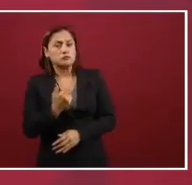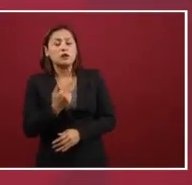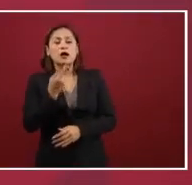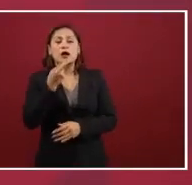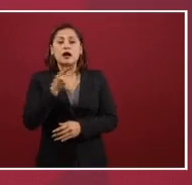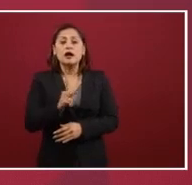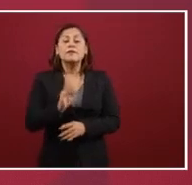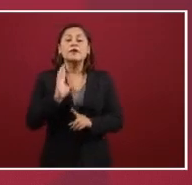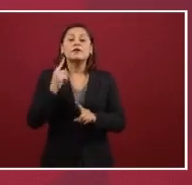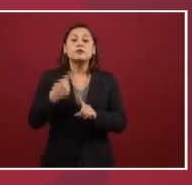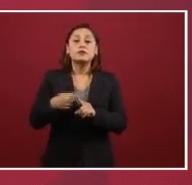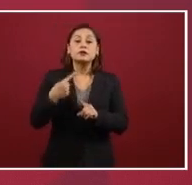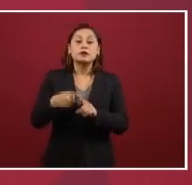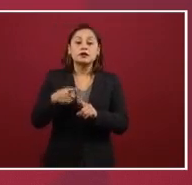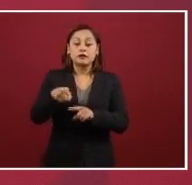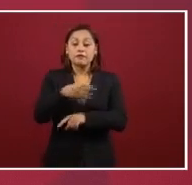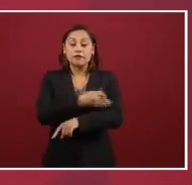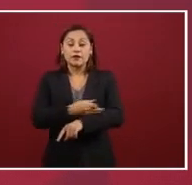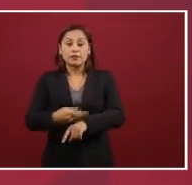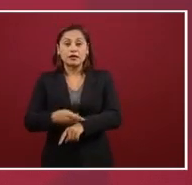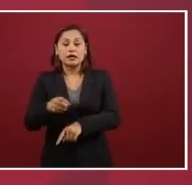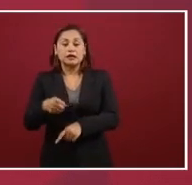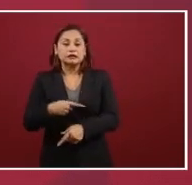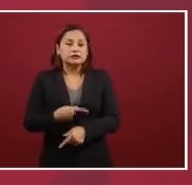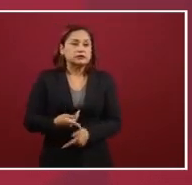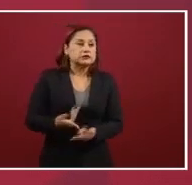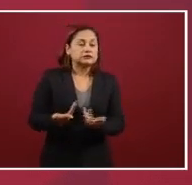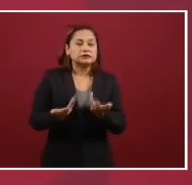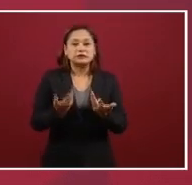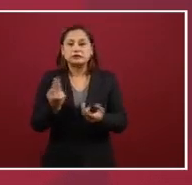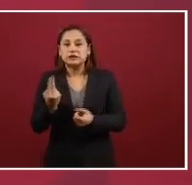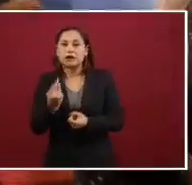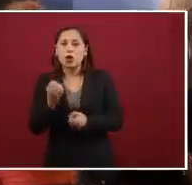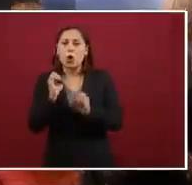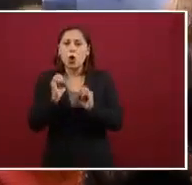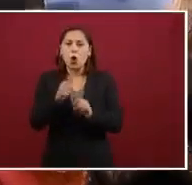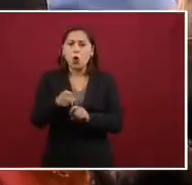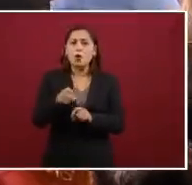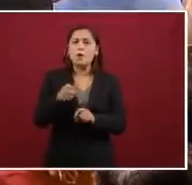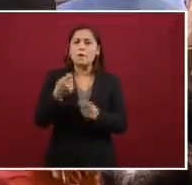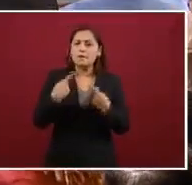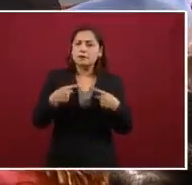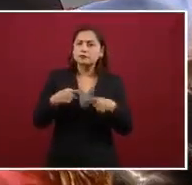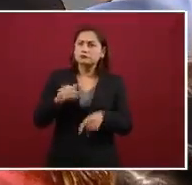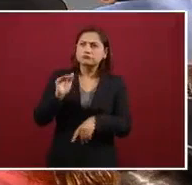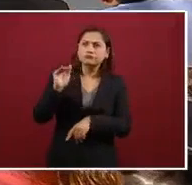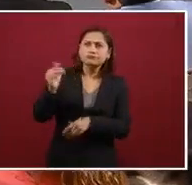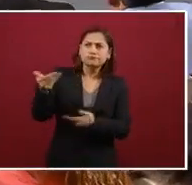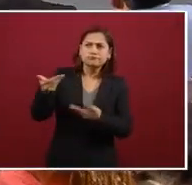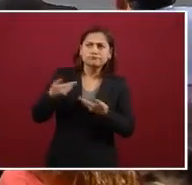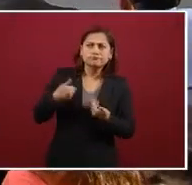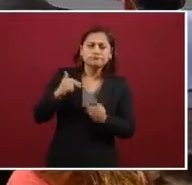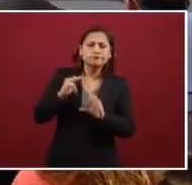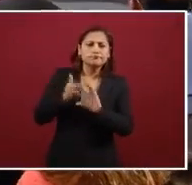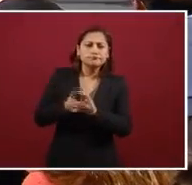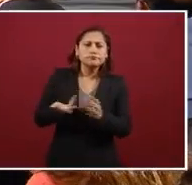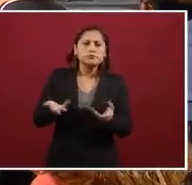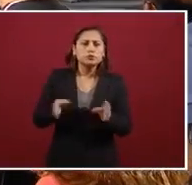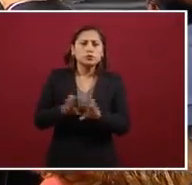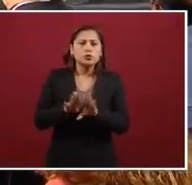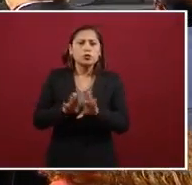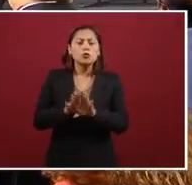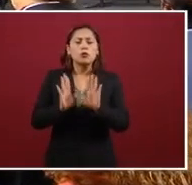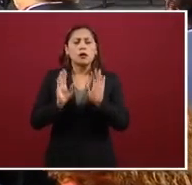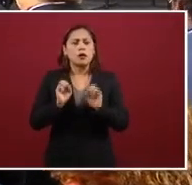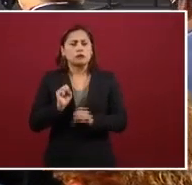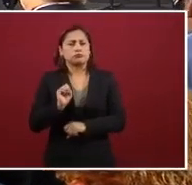a familias, pues hay que apoyarlos. O a quien te lo solicita, pero no te lo están solicitando todos. Yo diría que más de la mitad no te